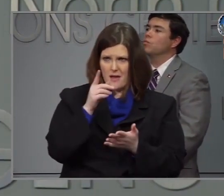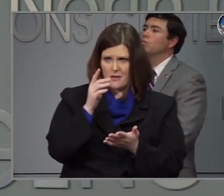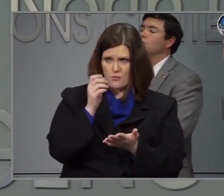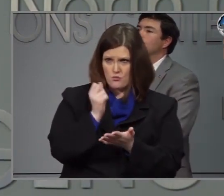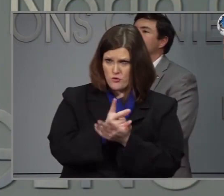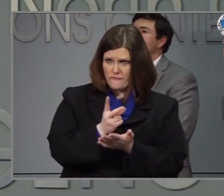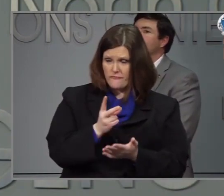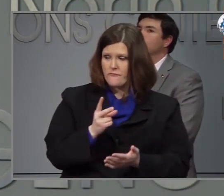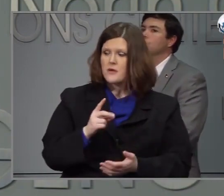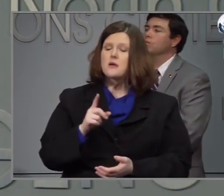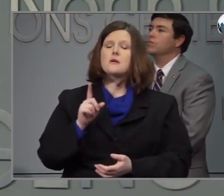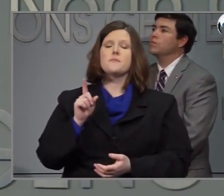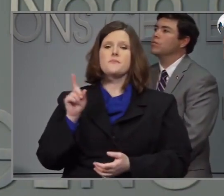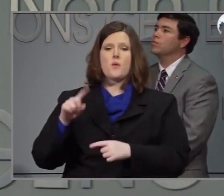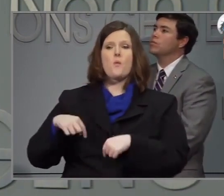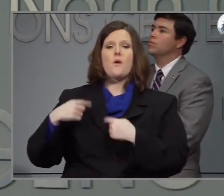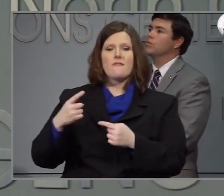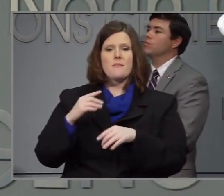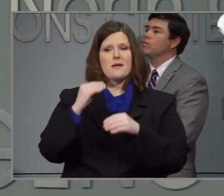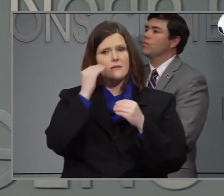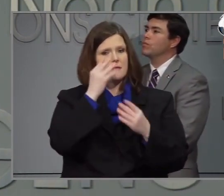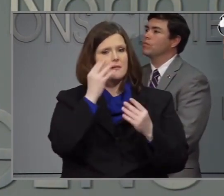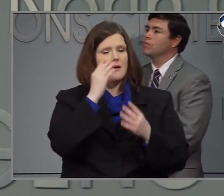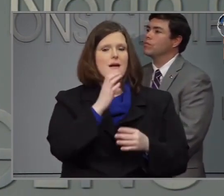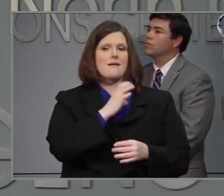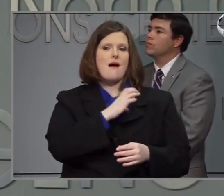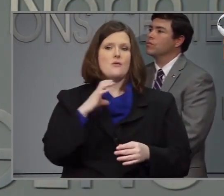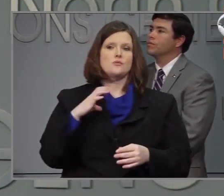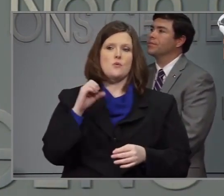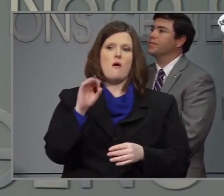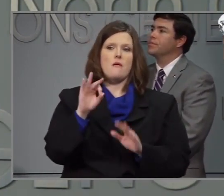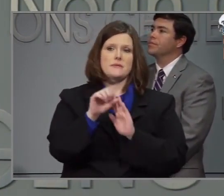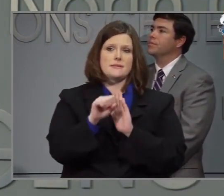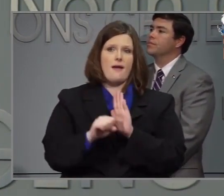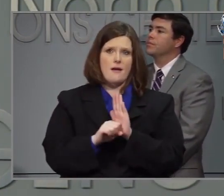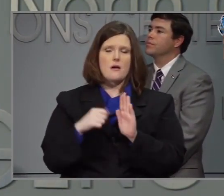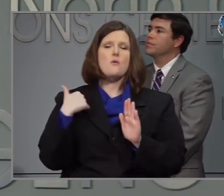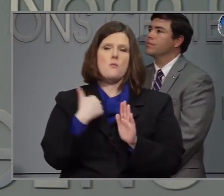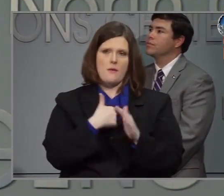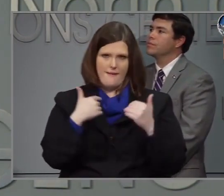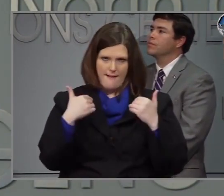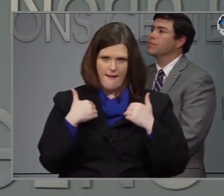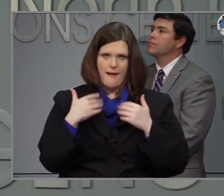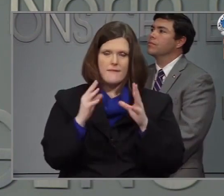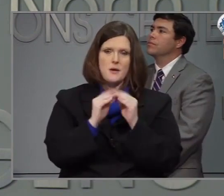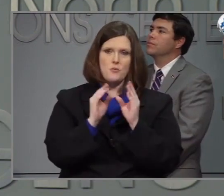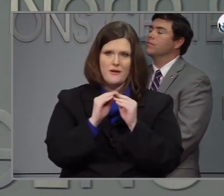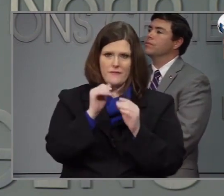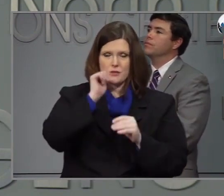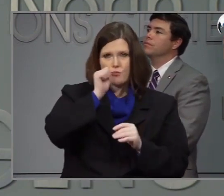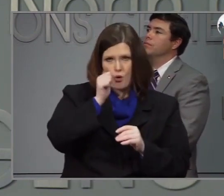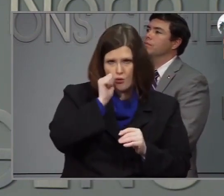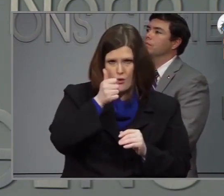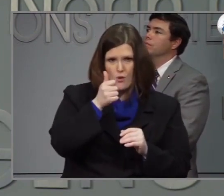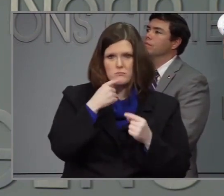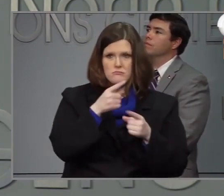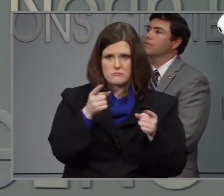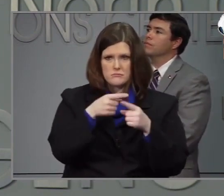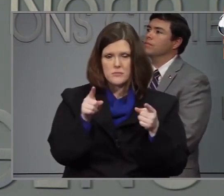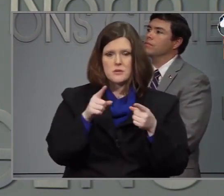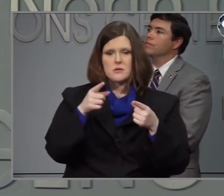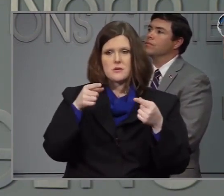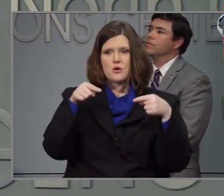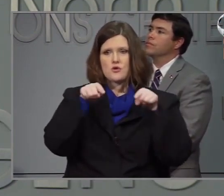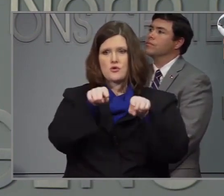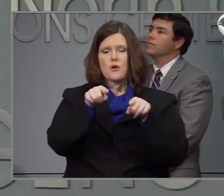suceder nosotros debemos estar los consejeros estatales y tenemos una conferencia mañana